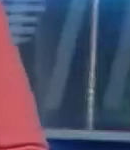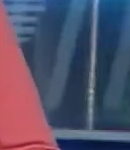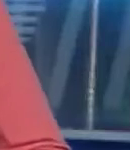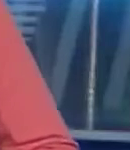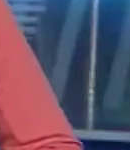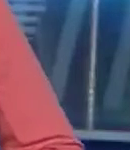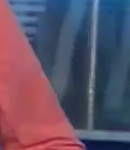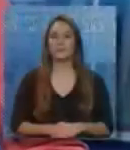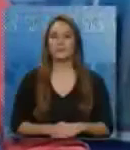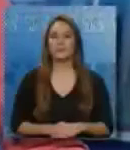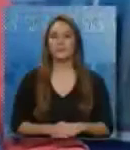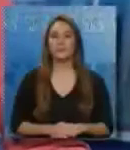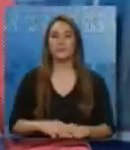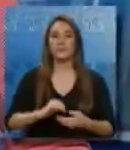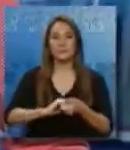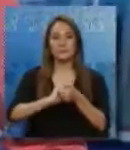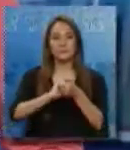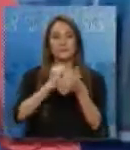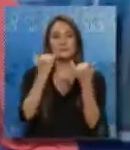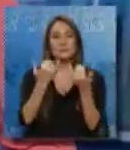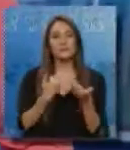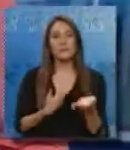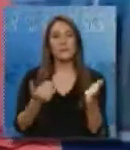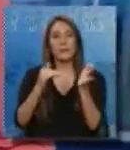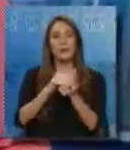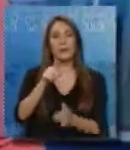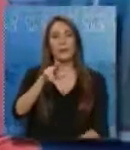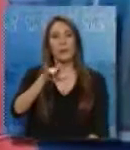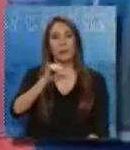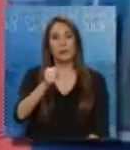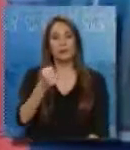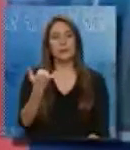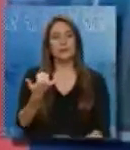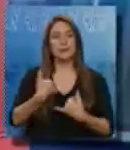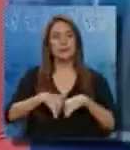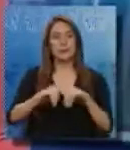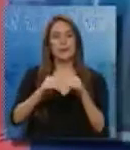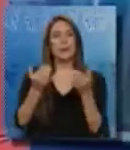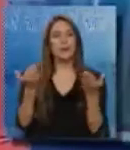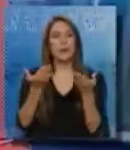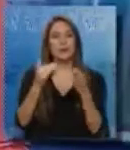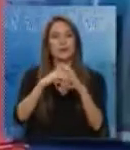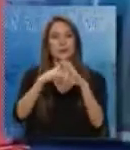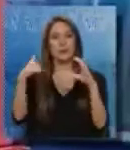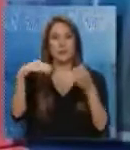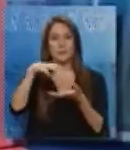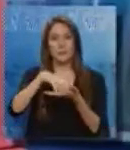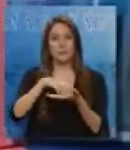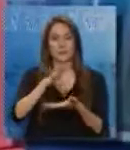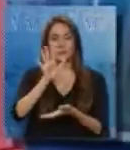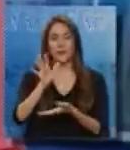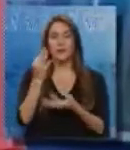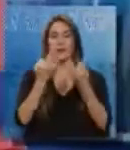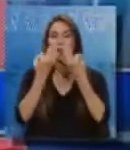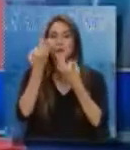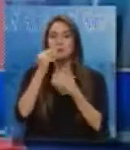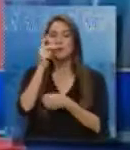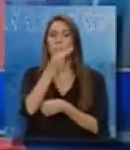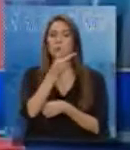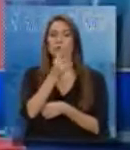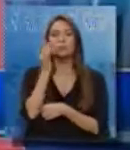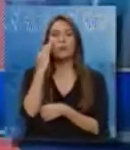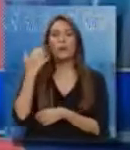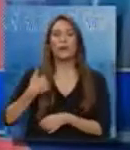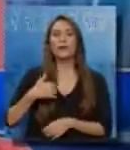Amigos televidentes, retomamos contacto con nuestro compañero Luis Fernando Anangonó, quien sigue de cerca el caso de las ciudadanas argentinas halladas sin vida en la comuna